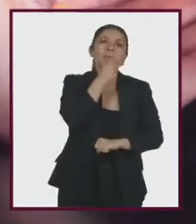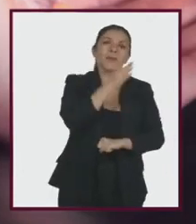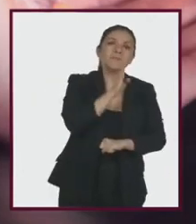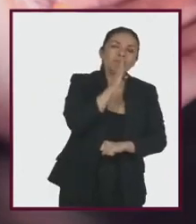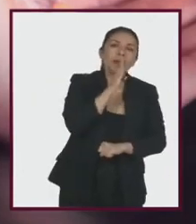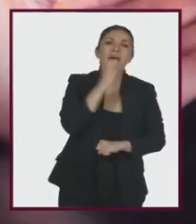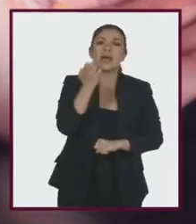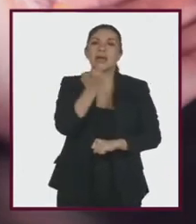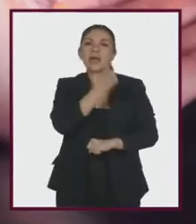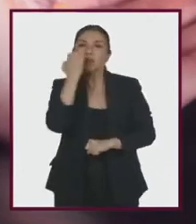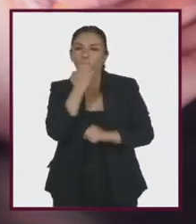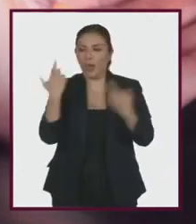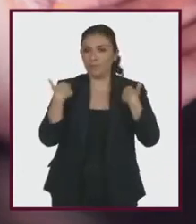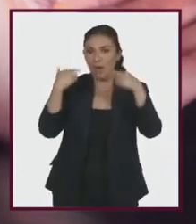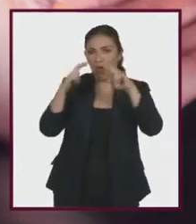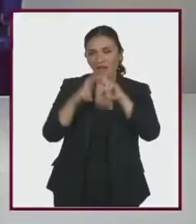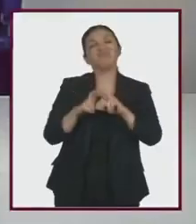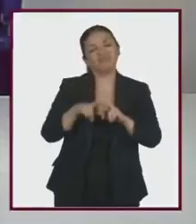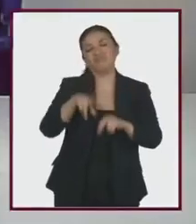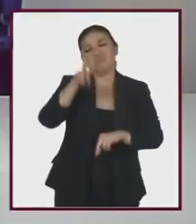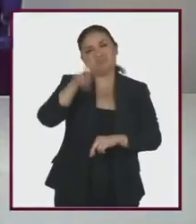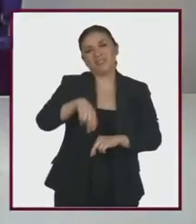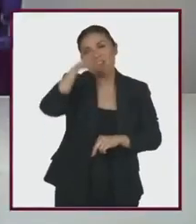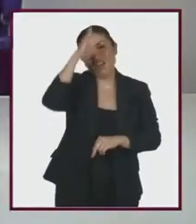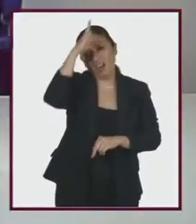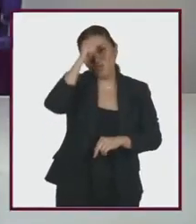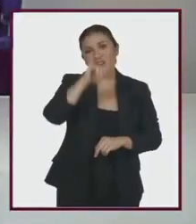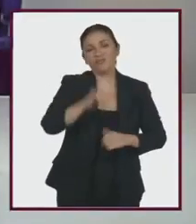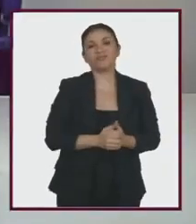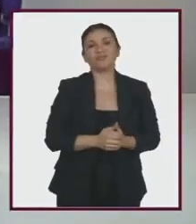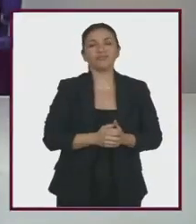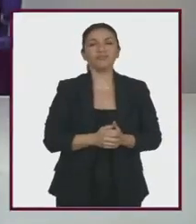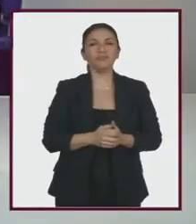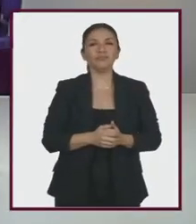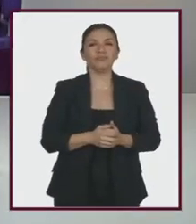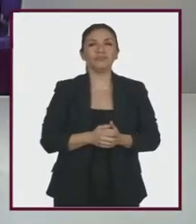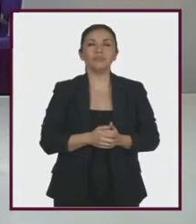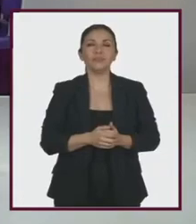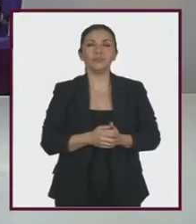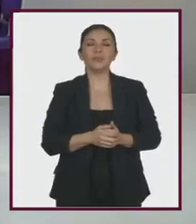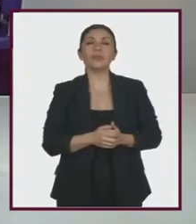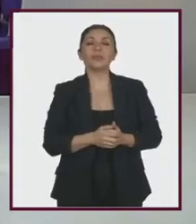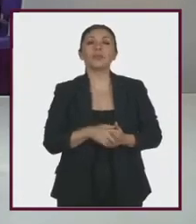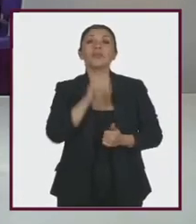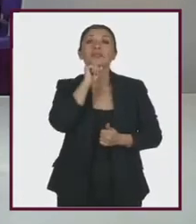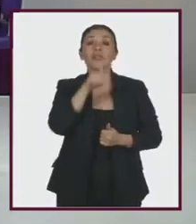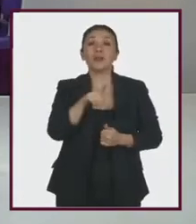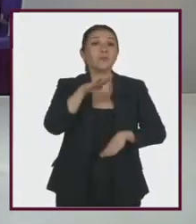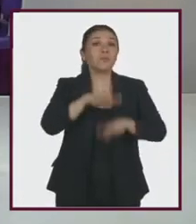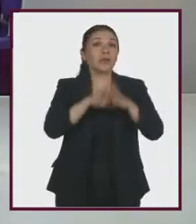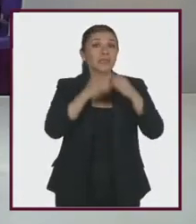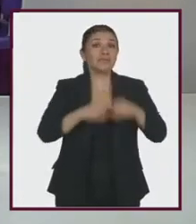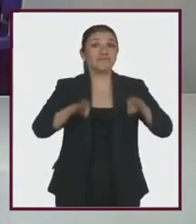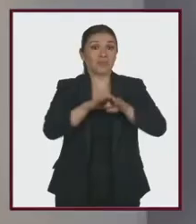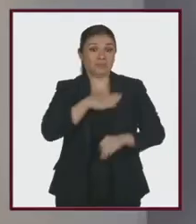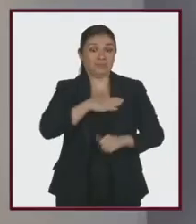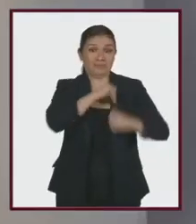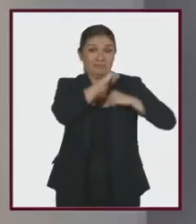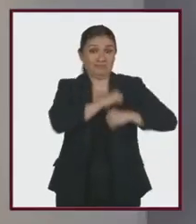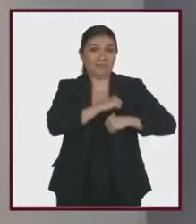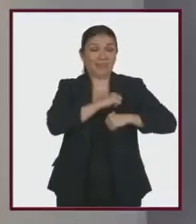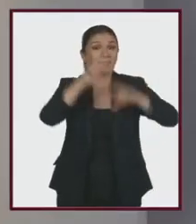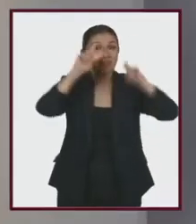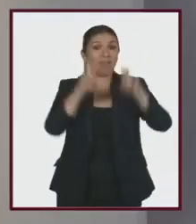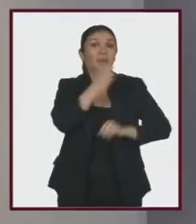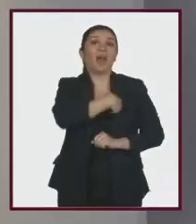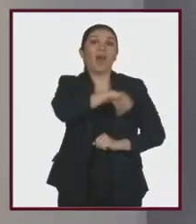escuela. Estamos de acuerdo. Totalmente. Y en su momento, en la punta del iceberg que nos toca a nosotros, la salud, ¿no?